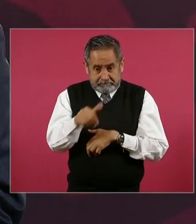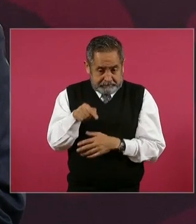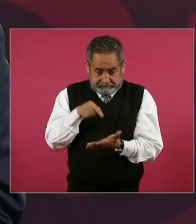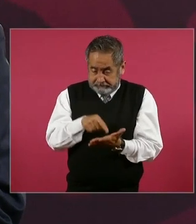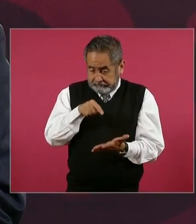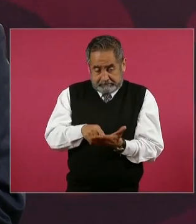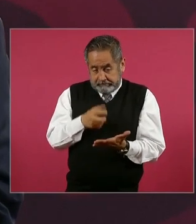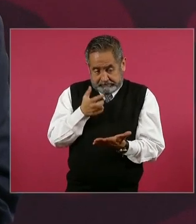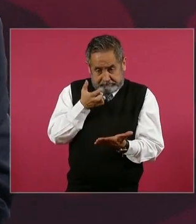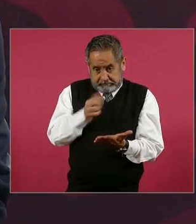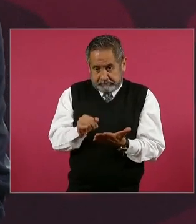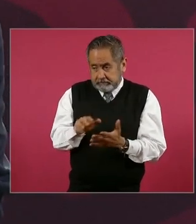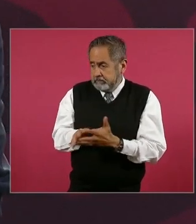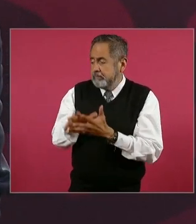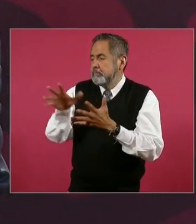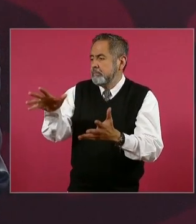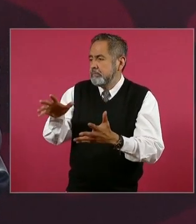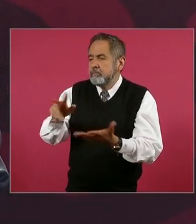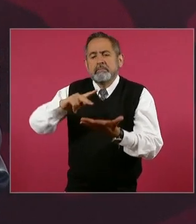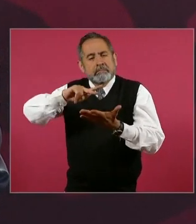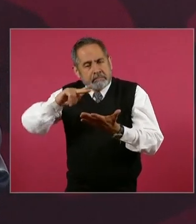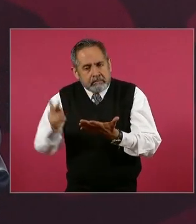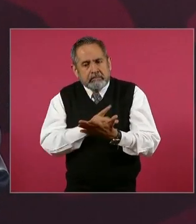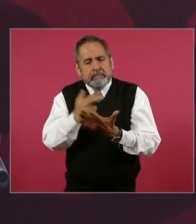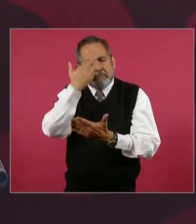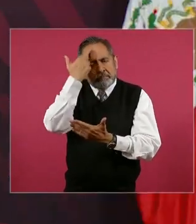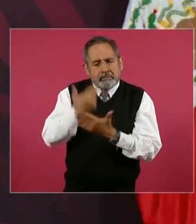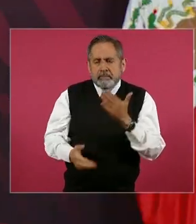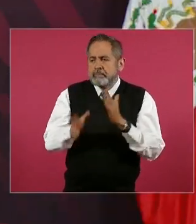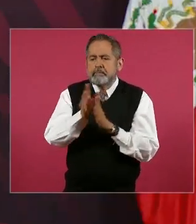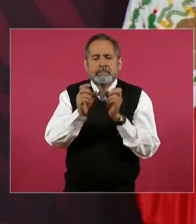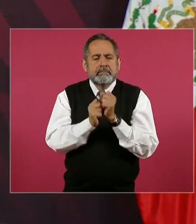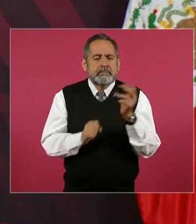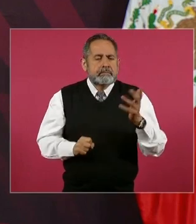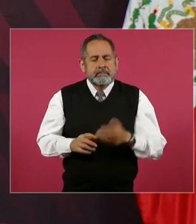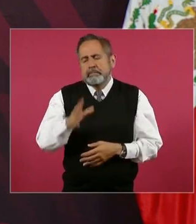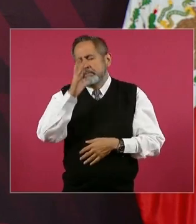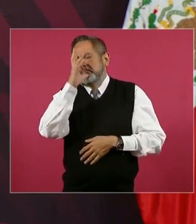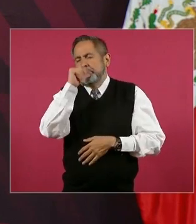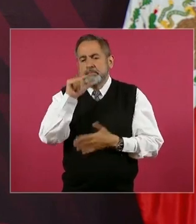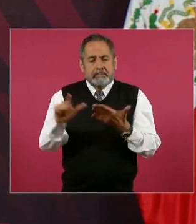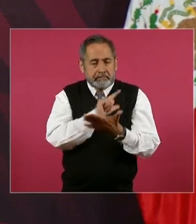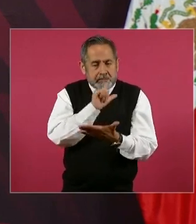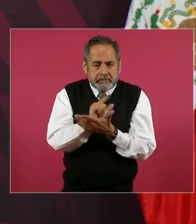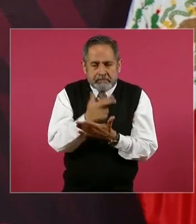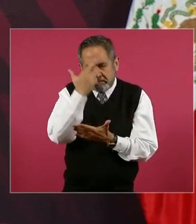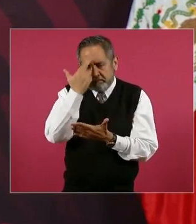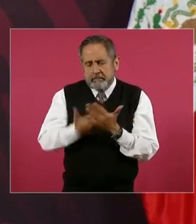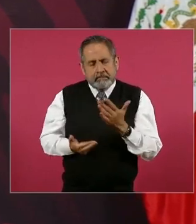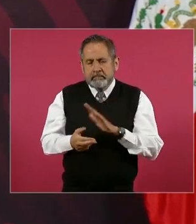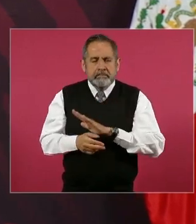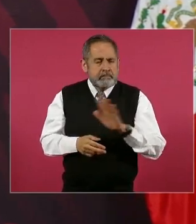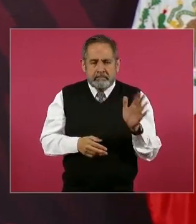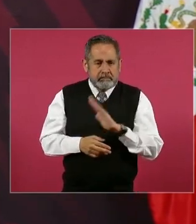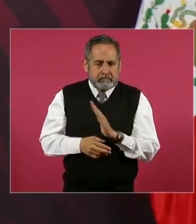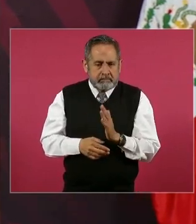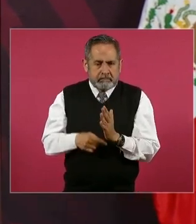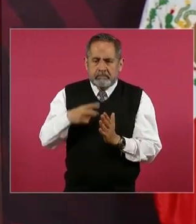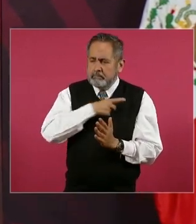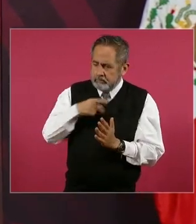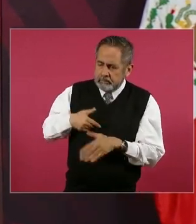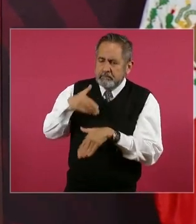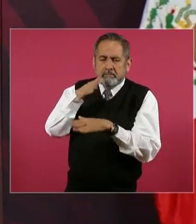vigente pues va a ser una violación a la Constitución y una violación flagrante a la ley de la